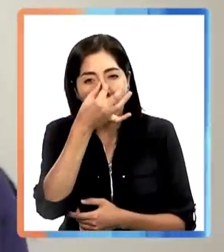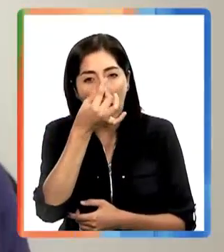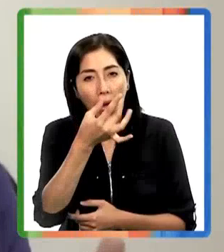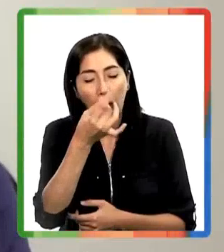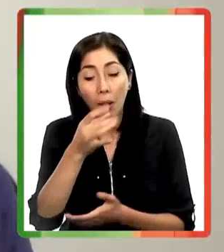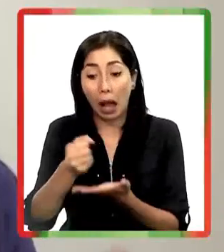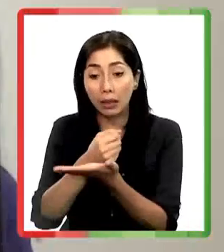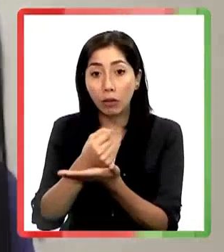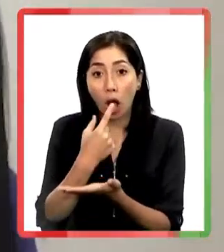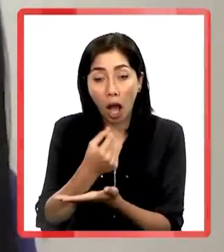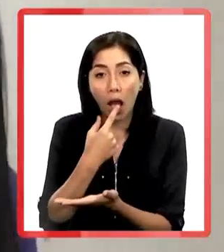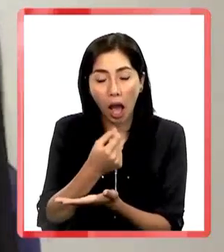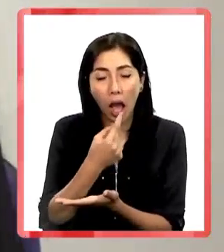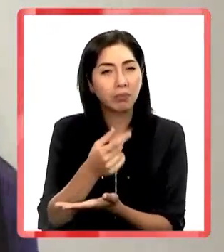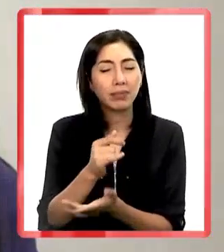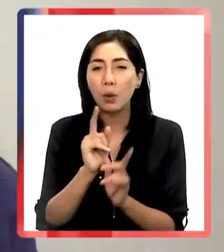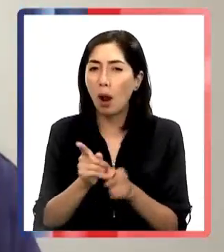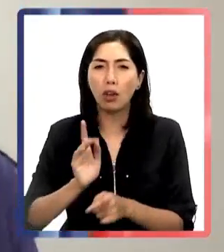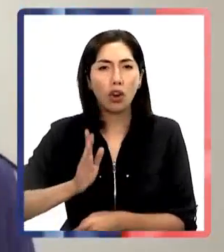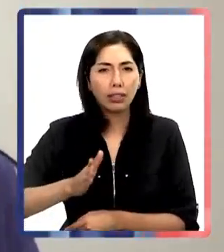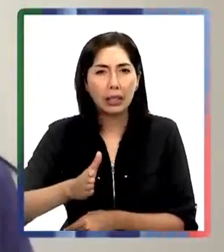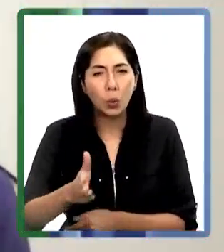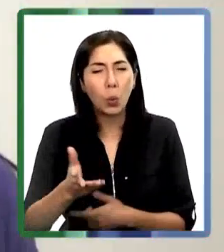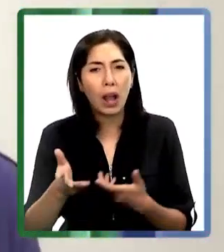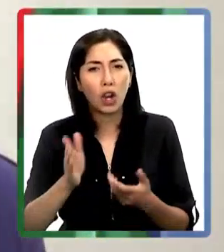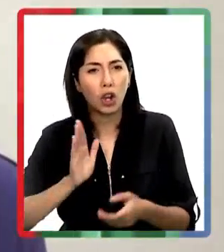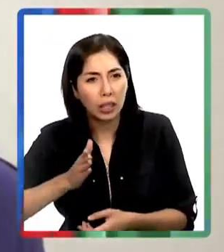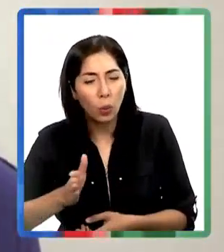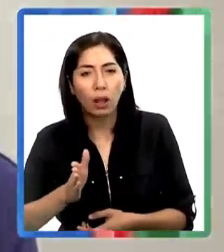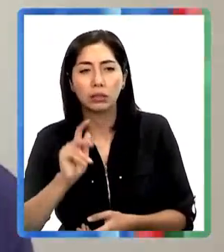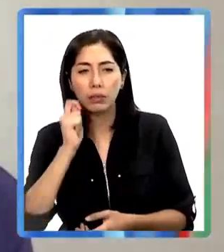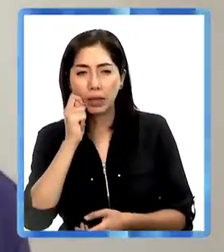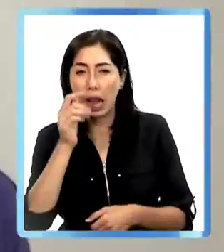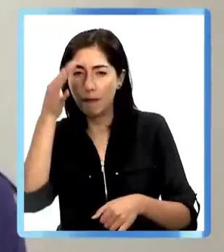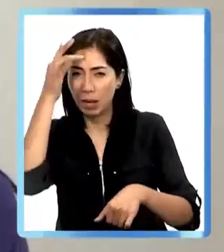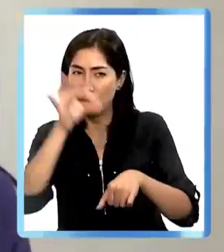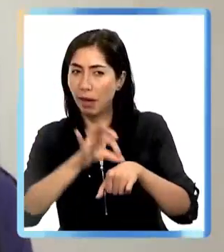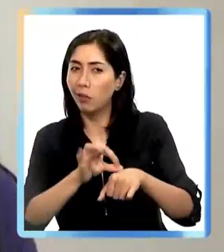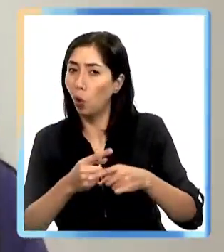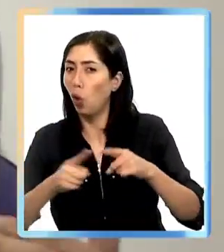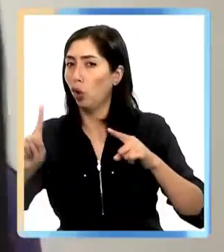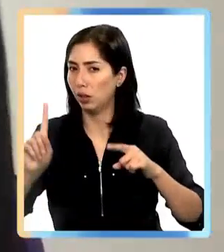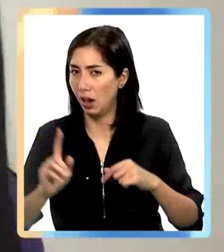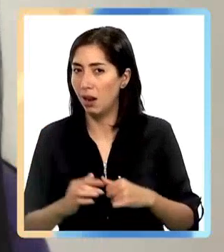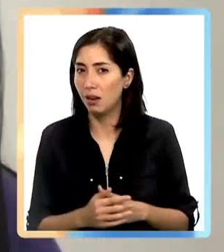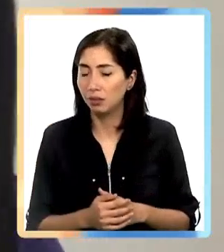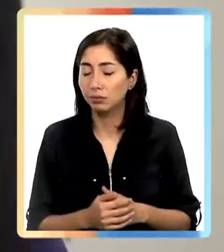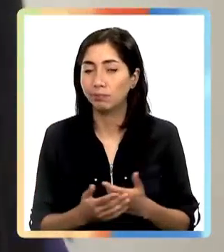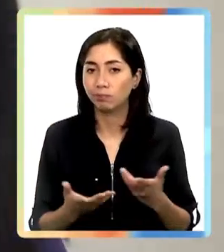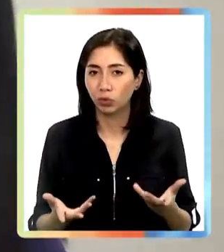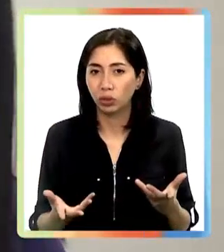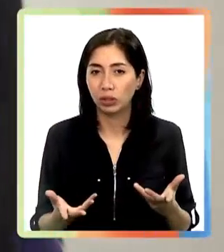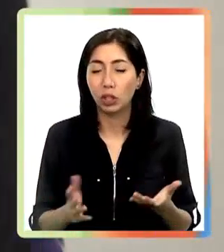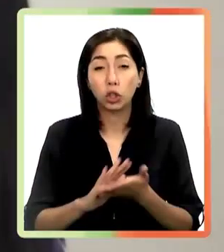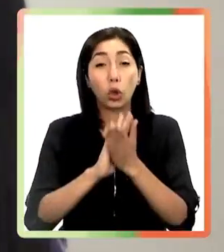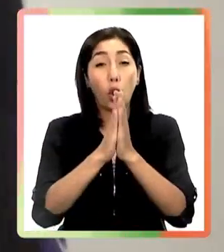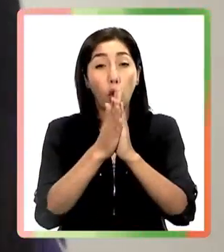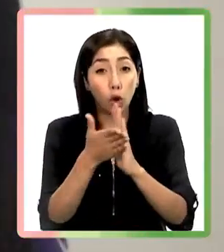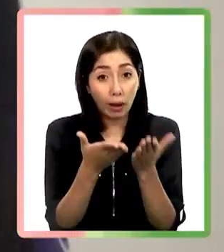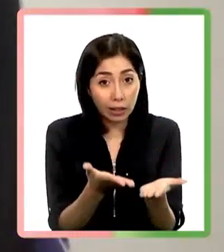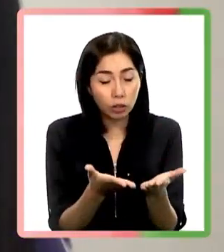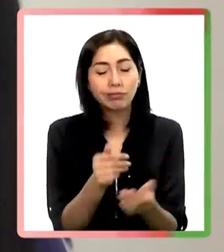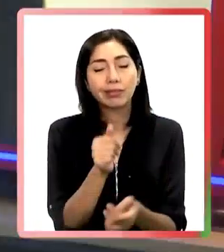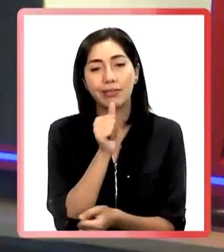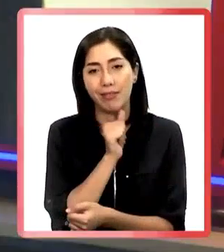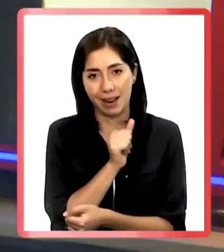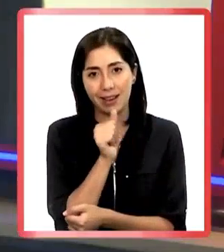sin dar una respuesta a ese paciente, probablemente no es una sinusitis crónica, es algo que más que está detrás. Entonces, todas esas cosas son las